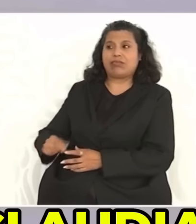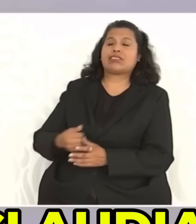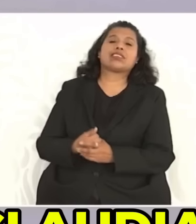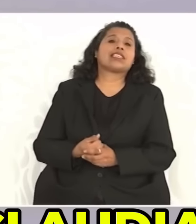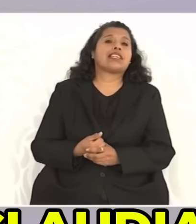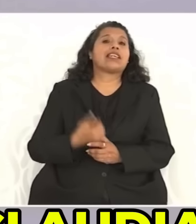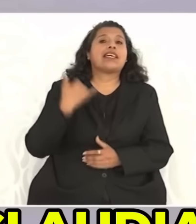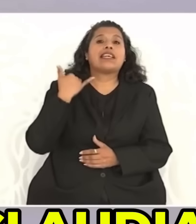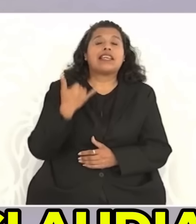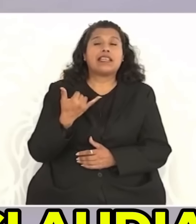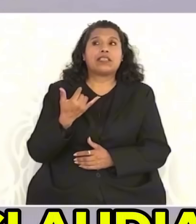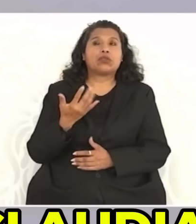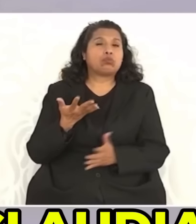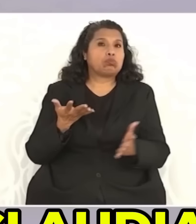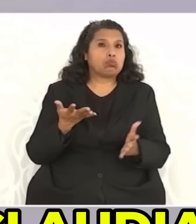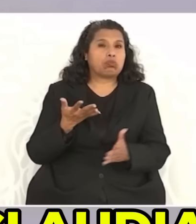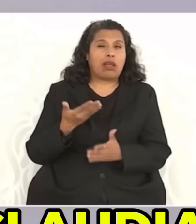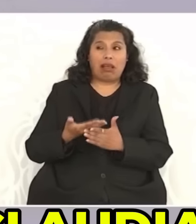Se quiso